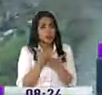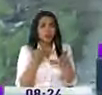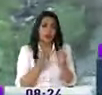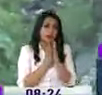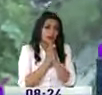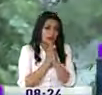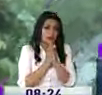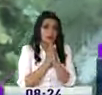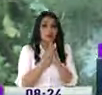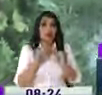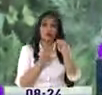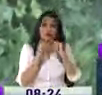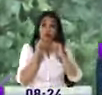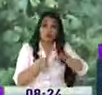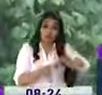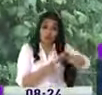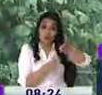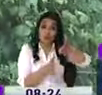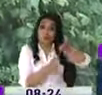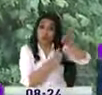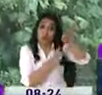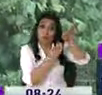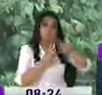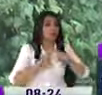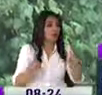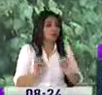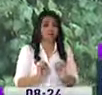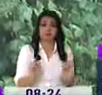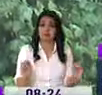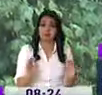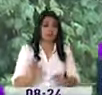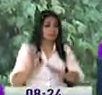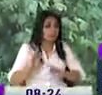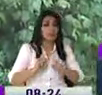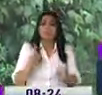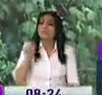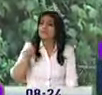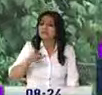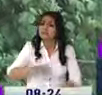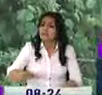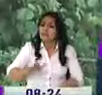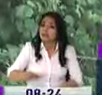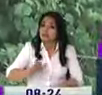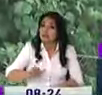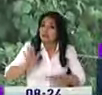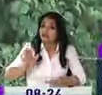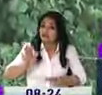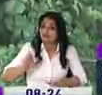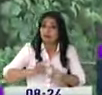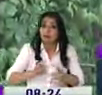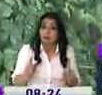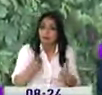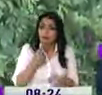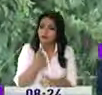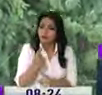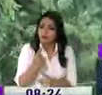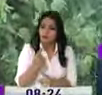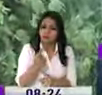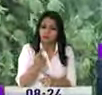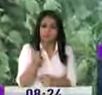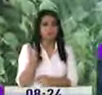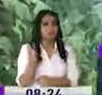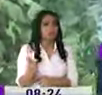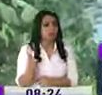darnos construyendo el muro de contención, pero no, ellos dijeron que todo era, que teníamos que hacer.